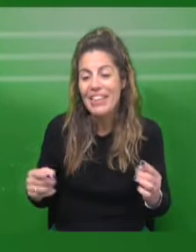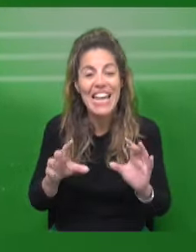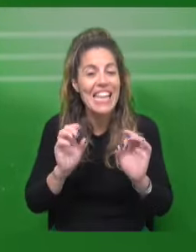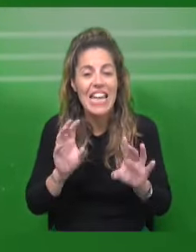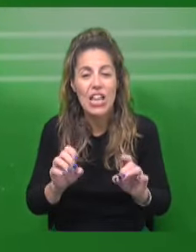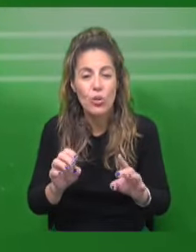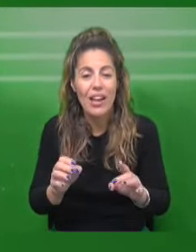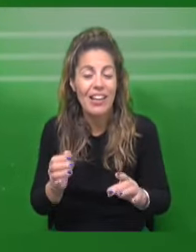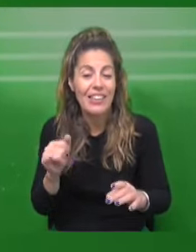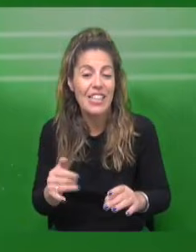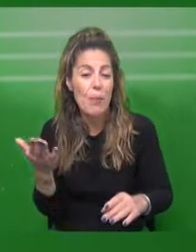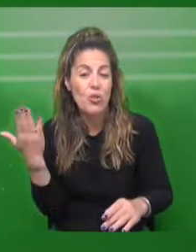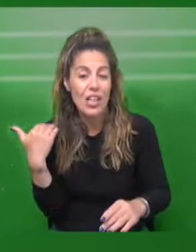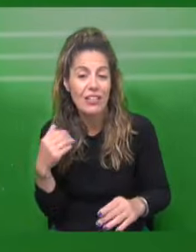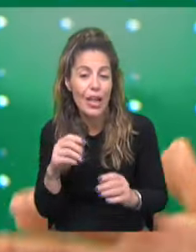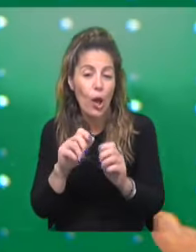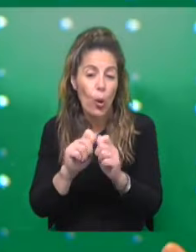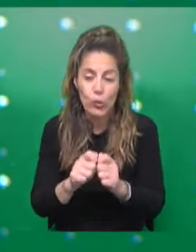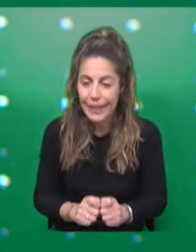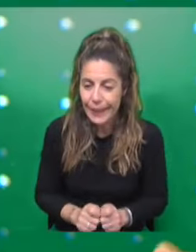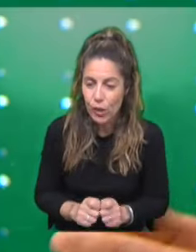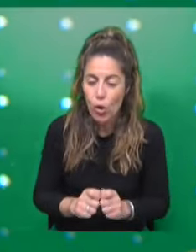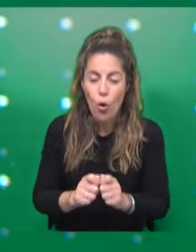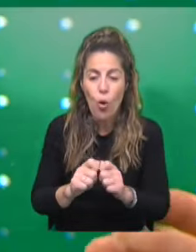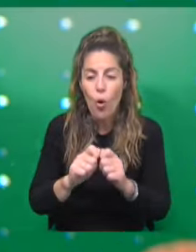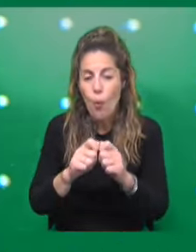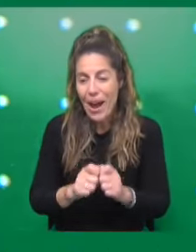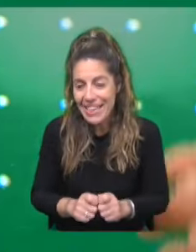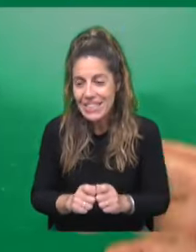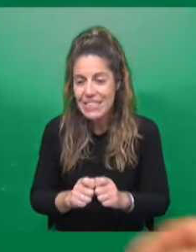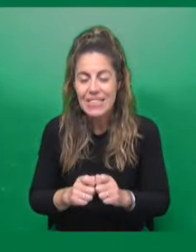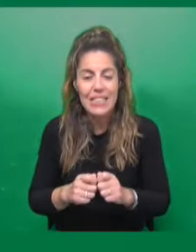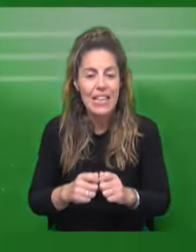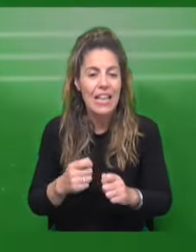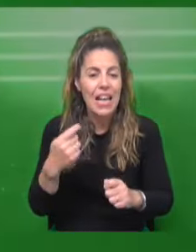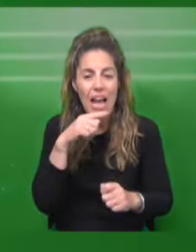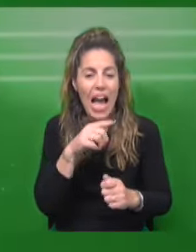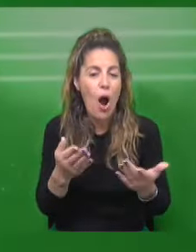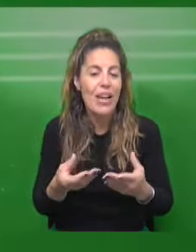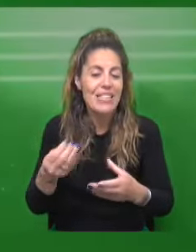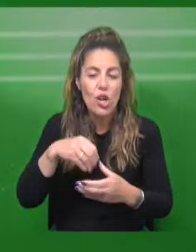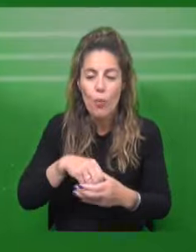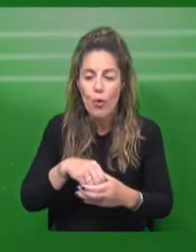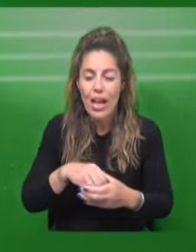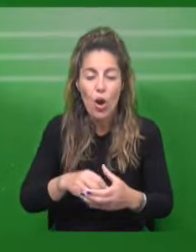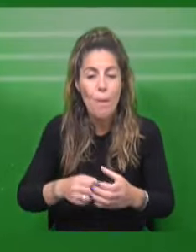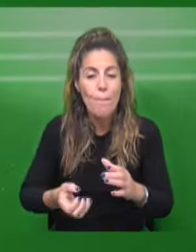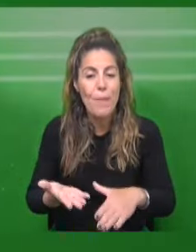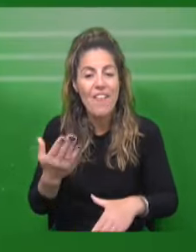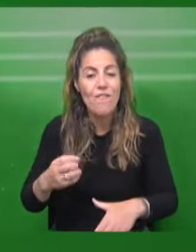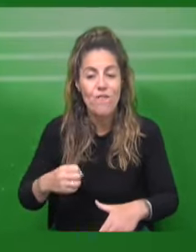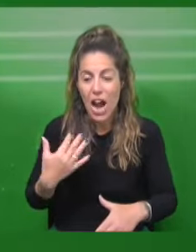antes de repente un trigo este un maíz ahora lo incorporas en un un proceso de valorización y ya